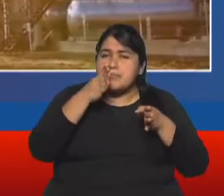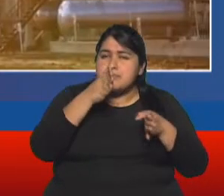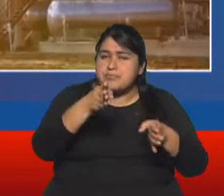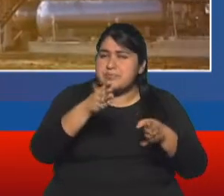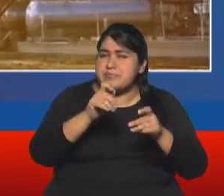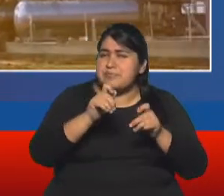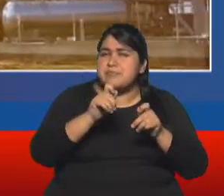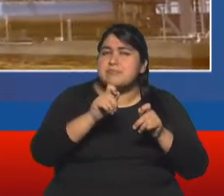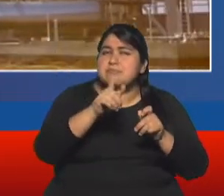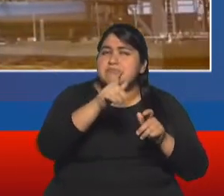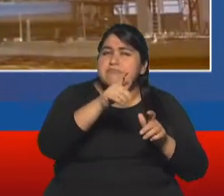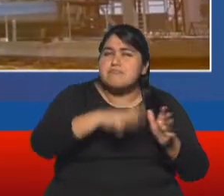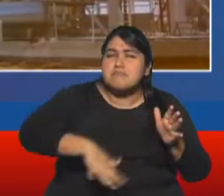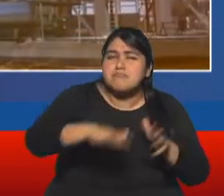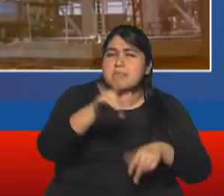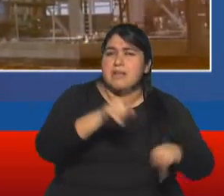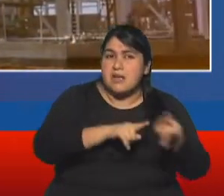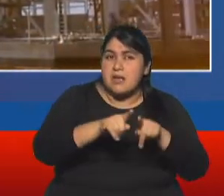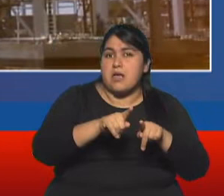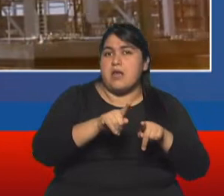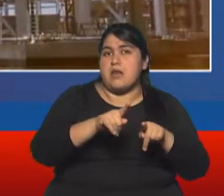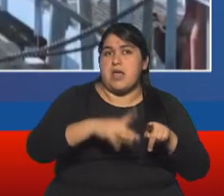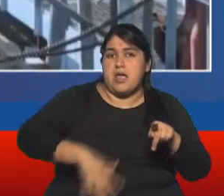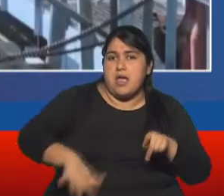y en el personalismo dirigencial a nivel popular